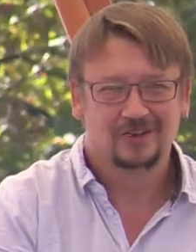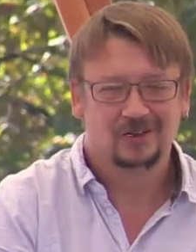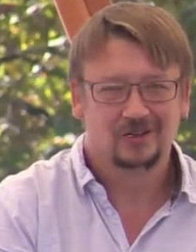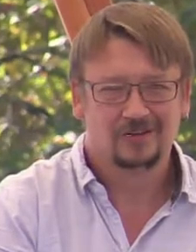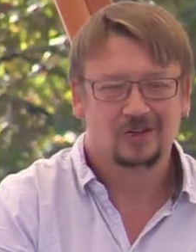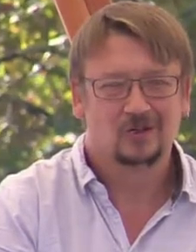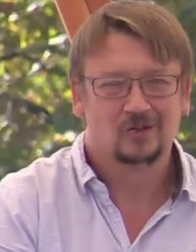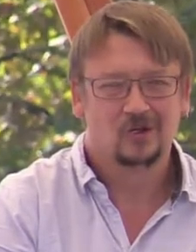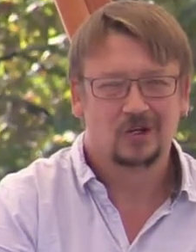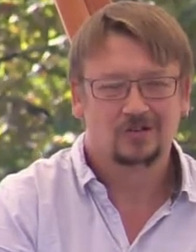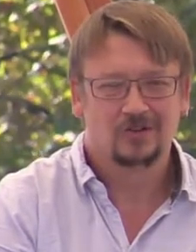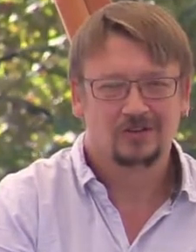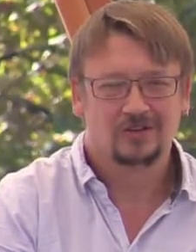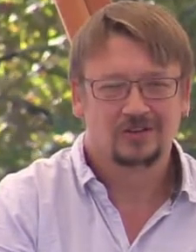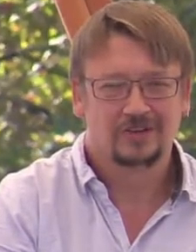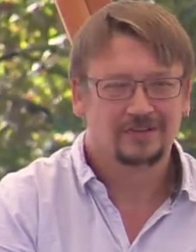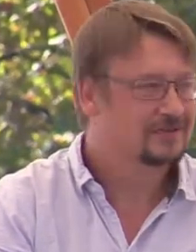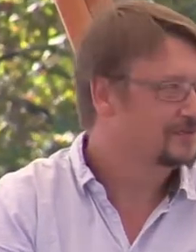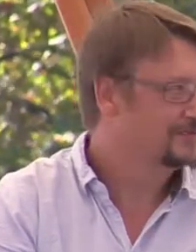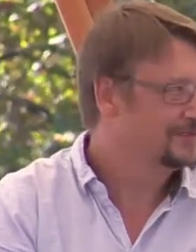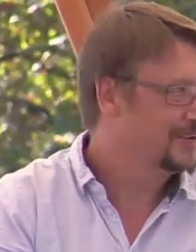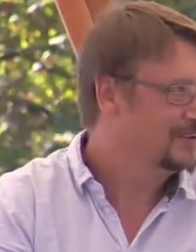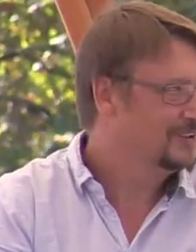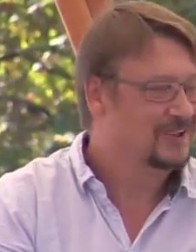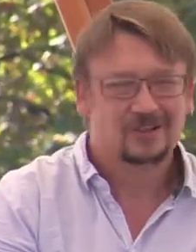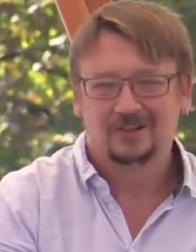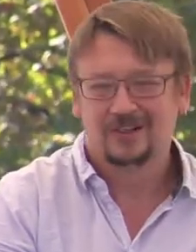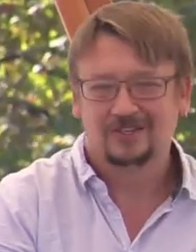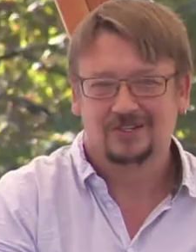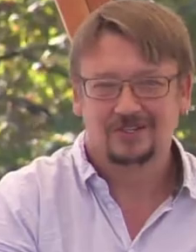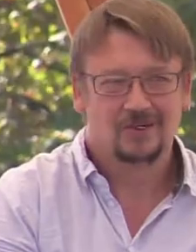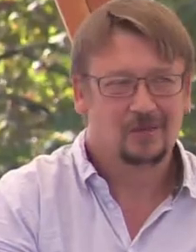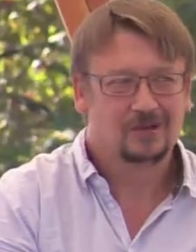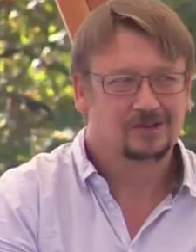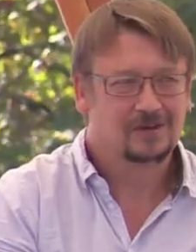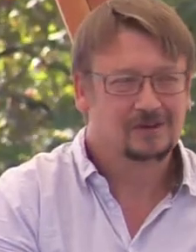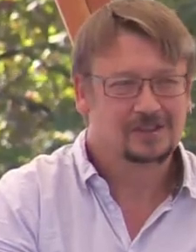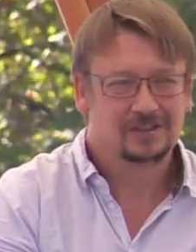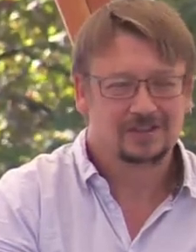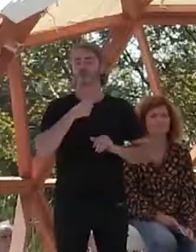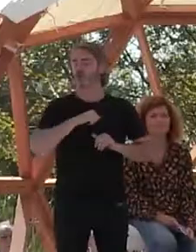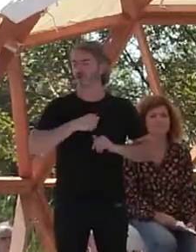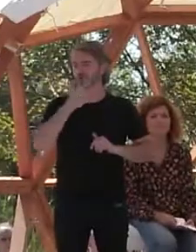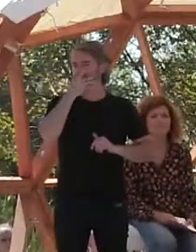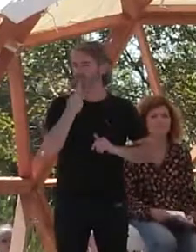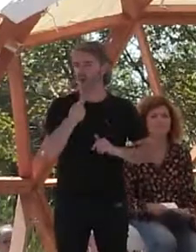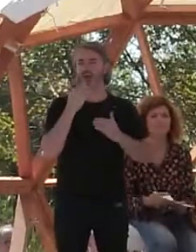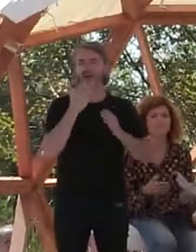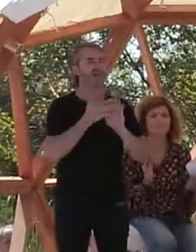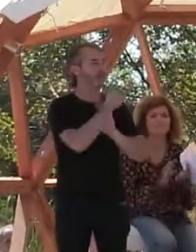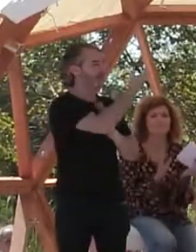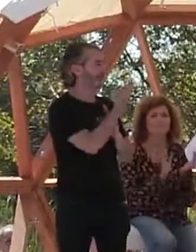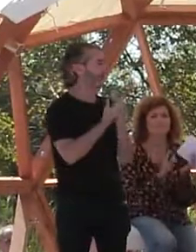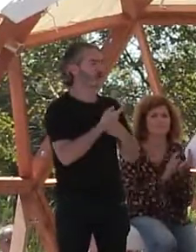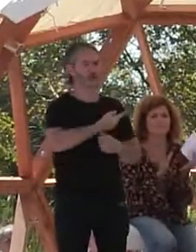Elisenda, deixeu-me també que li dediqui unes paraules al Pablo, a qui li quiero dar las gracias de corazón por estar hoy aquí con nosotros.